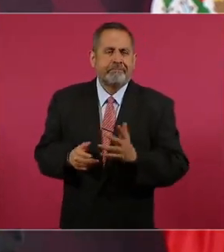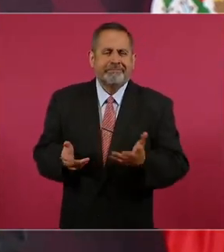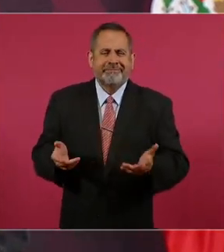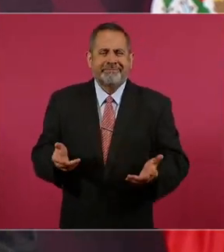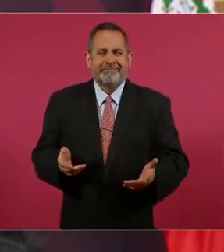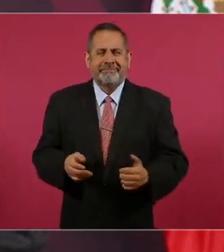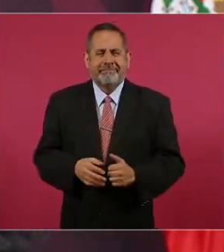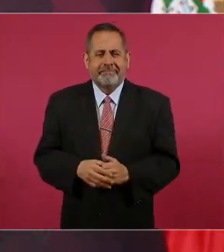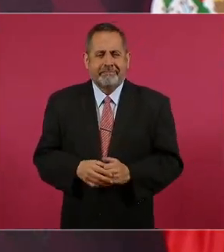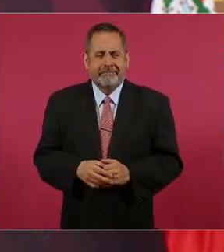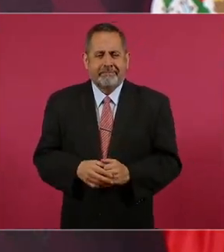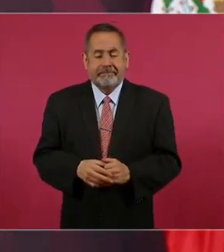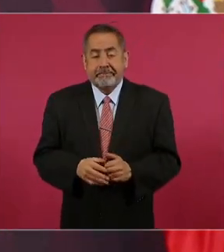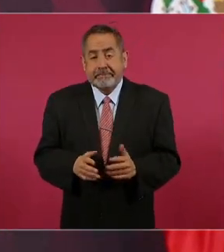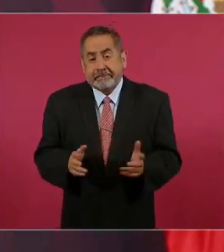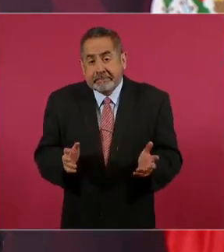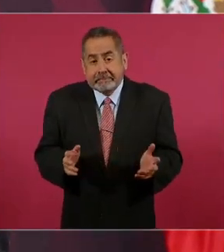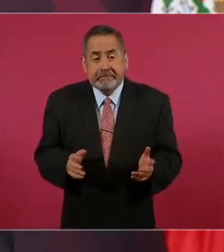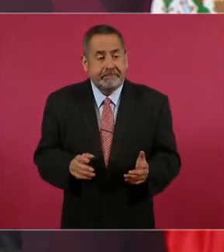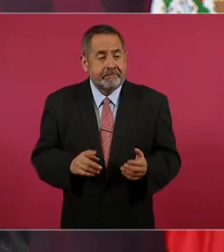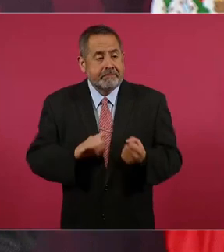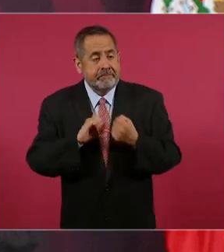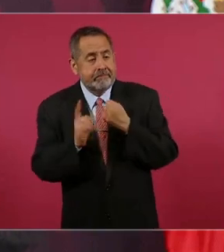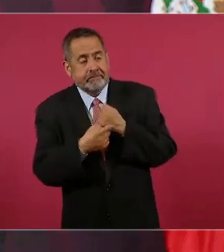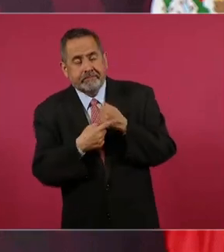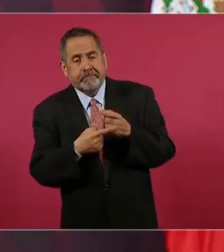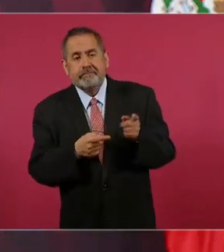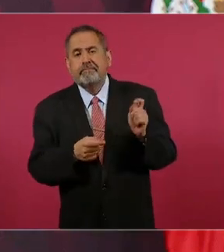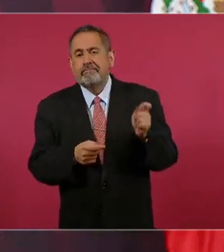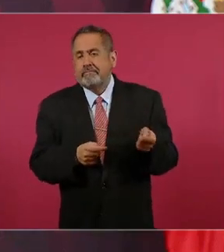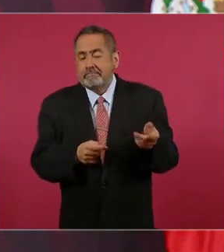¿Quién sabe qué está